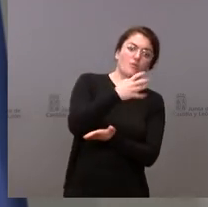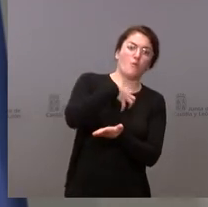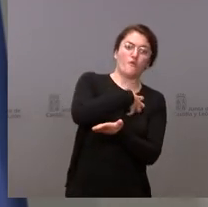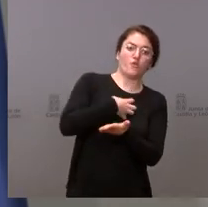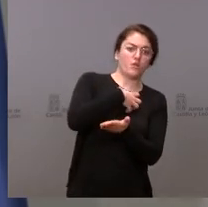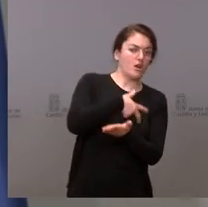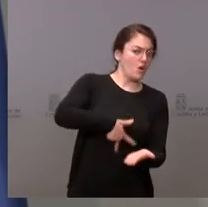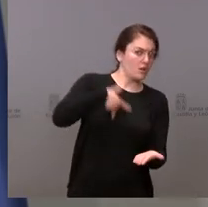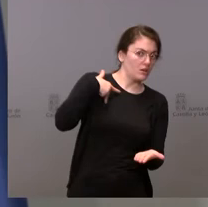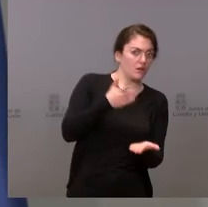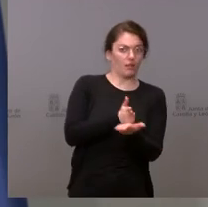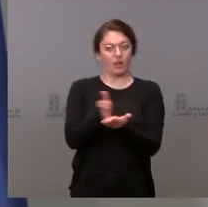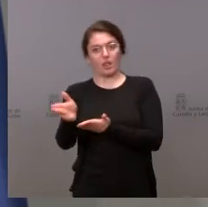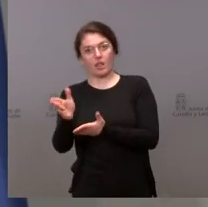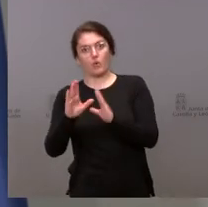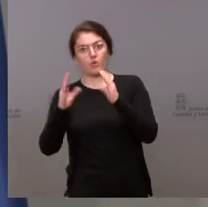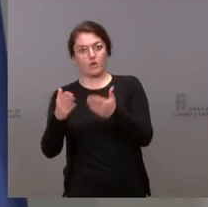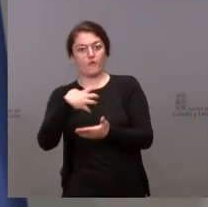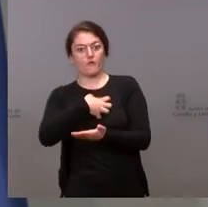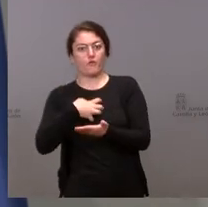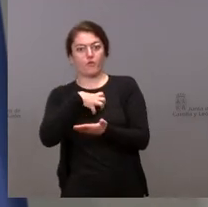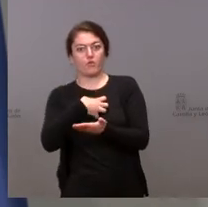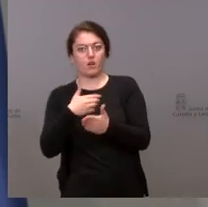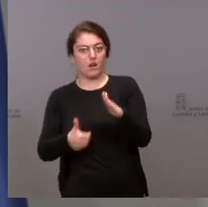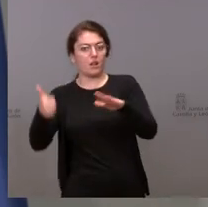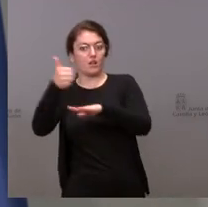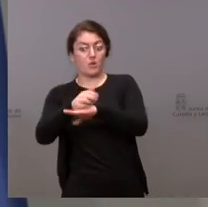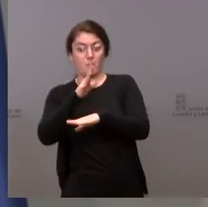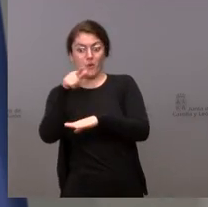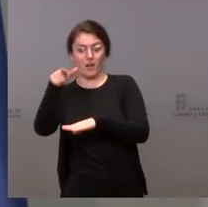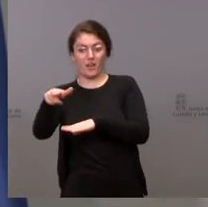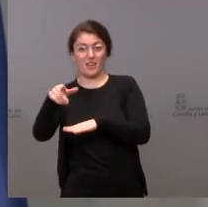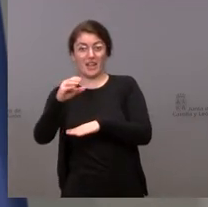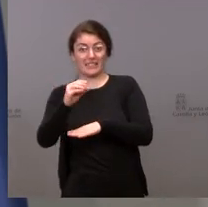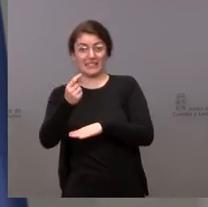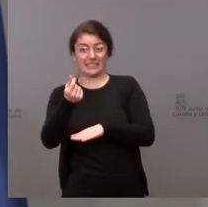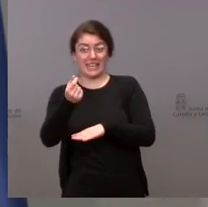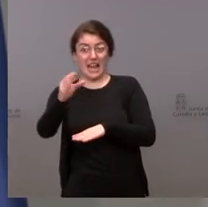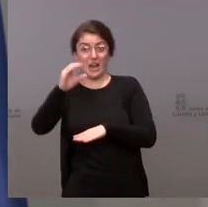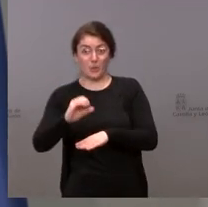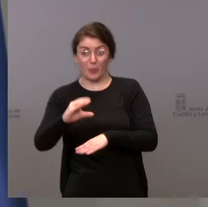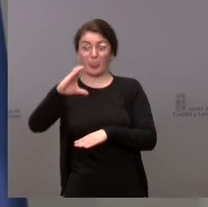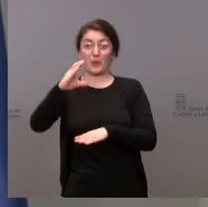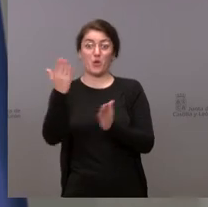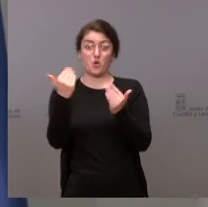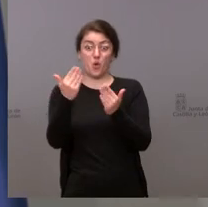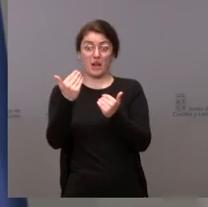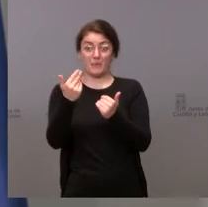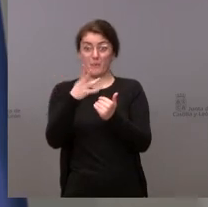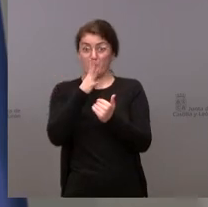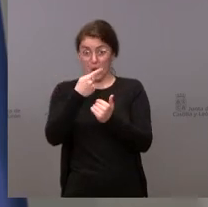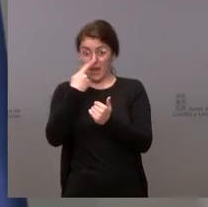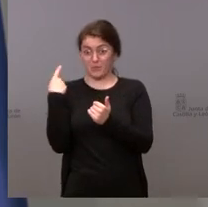y el conjunto de los altos cargos que al no tener la subida salarial correspondiente al año 21 han tenido una evolución